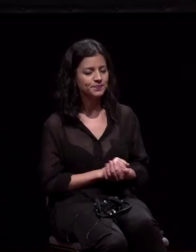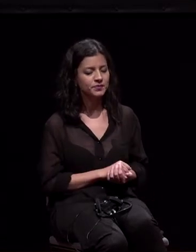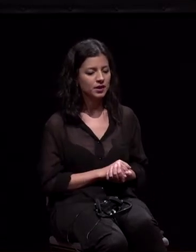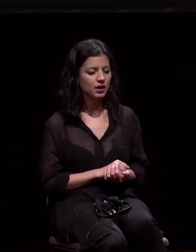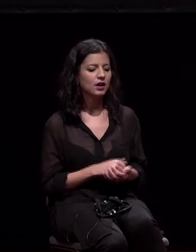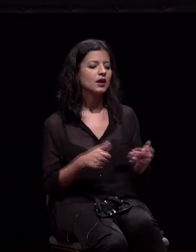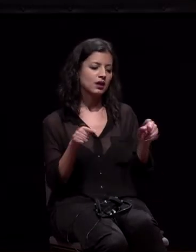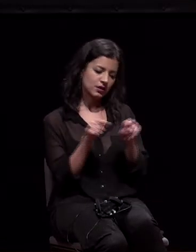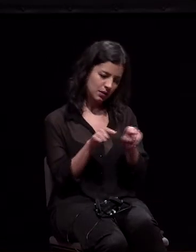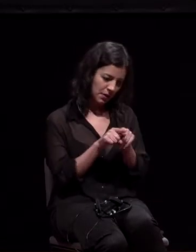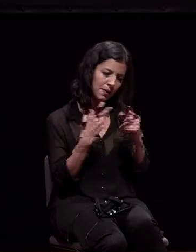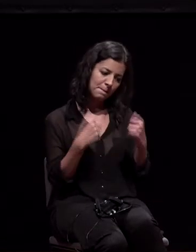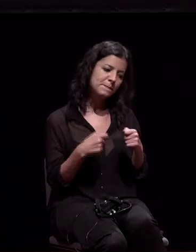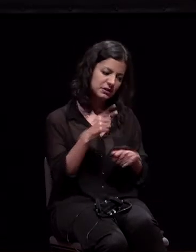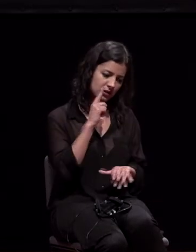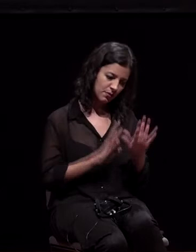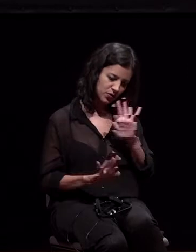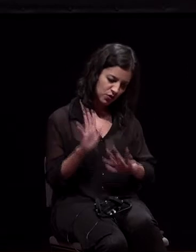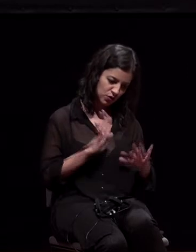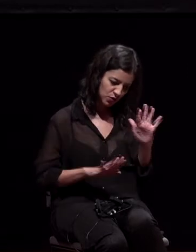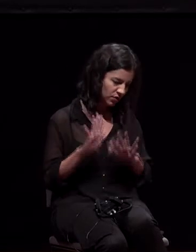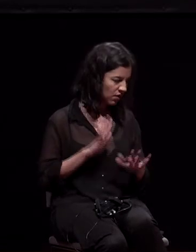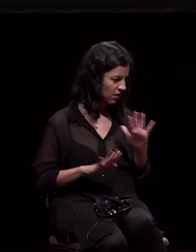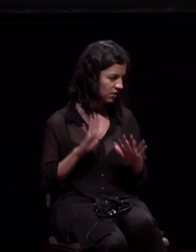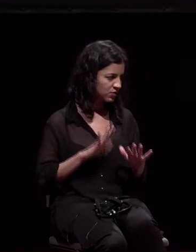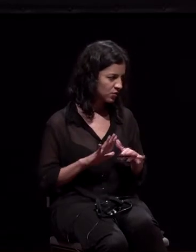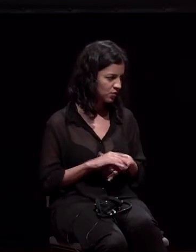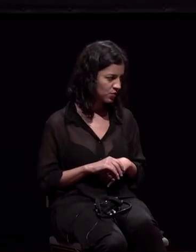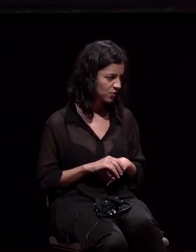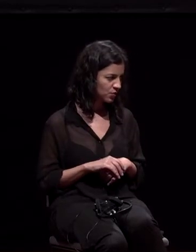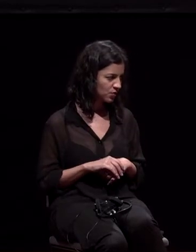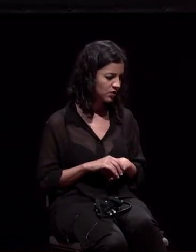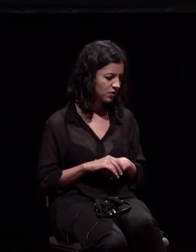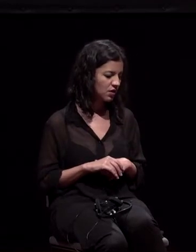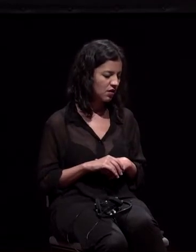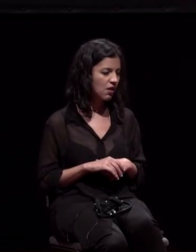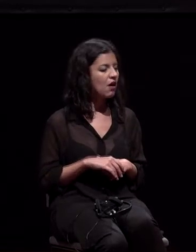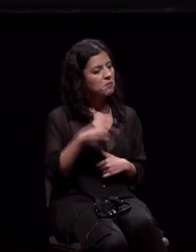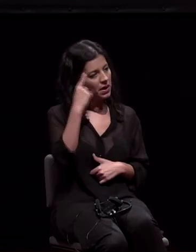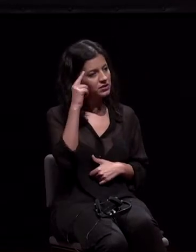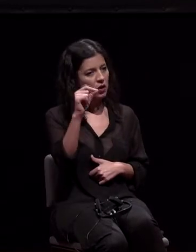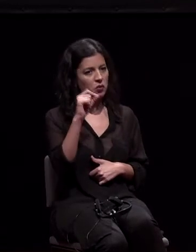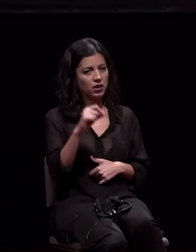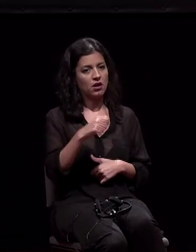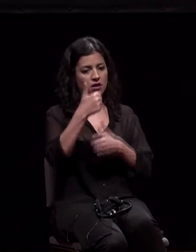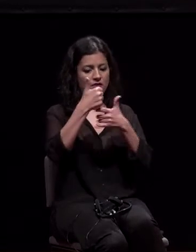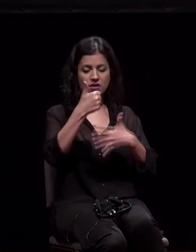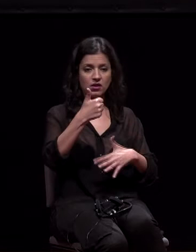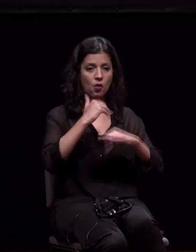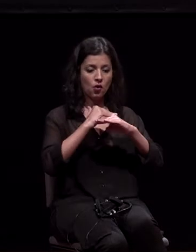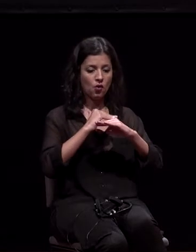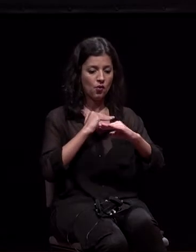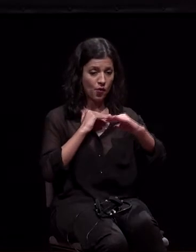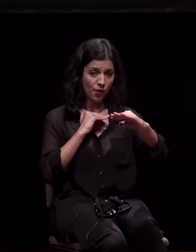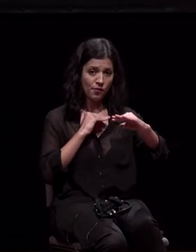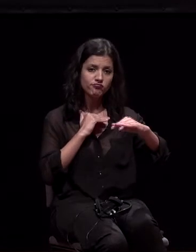También creo que tenemos que tener cuidado, digamos, de hacer como cultos a la pura horizontalidad. O sea, la horizontalidad sin fricción